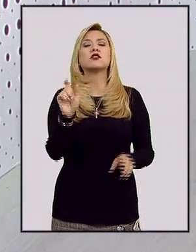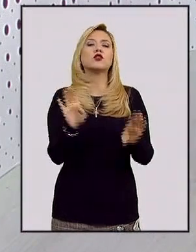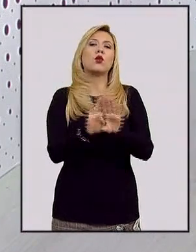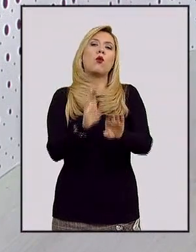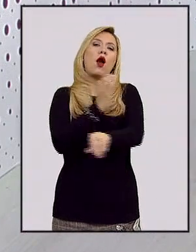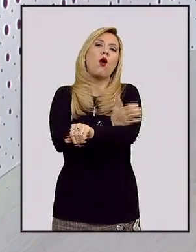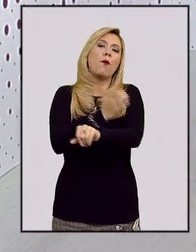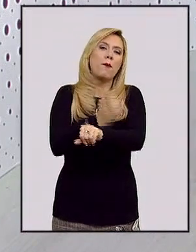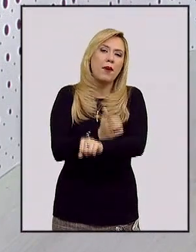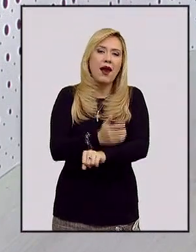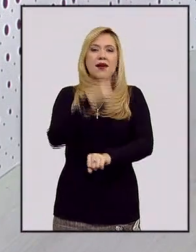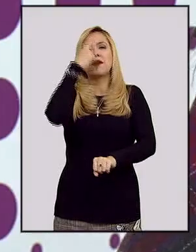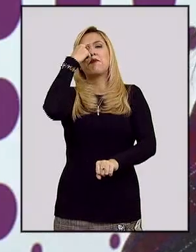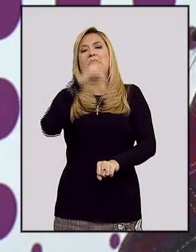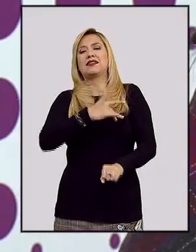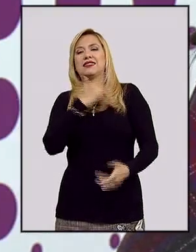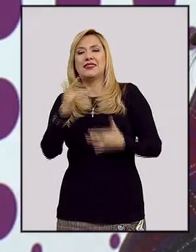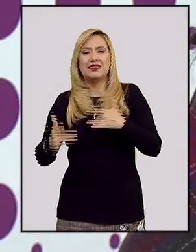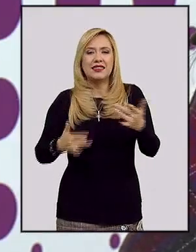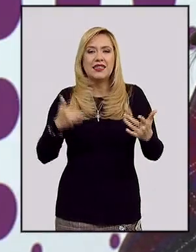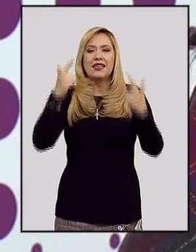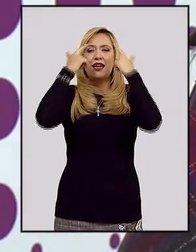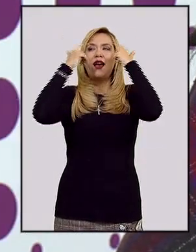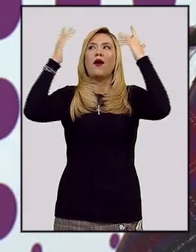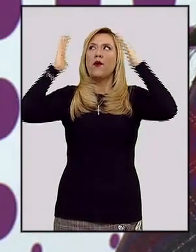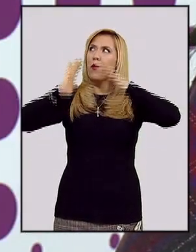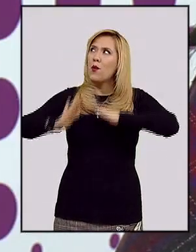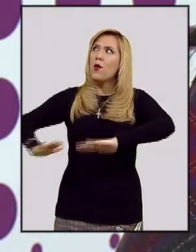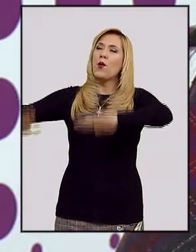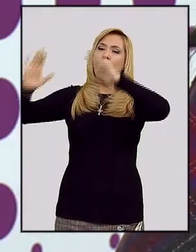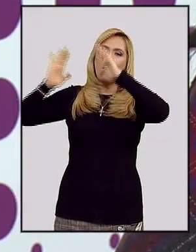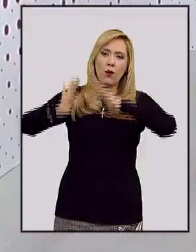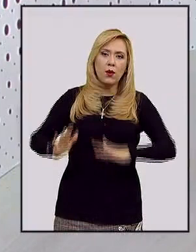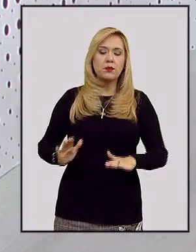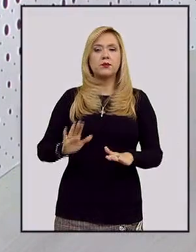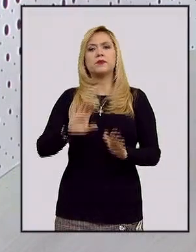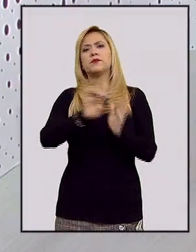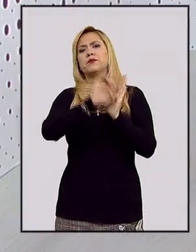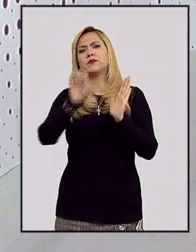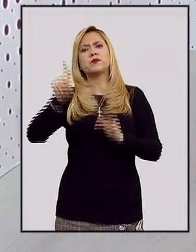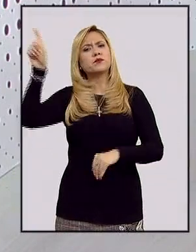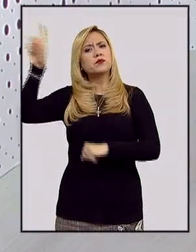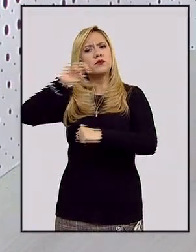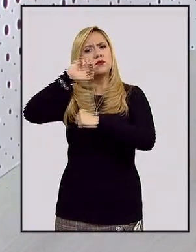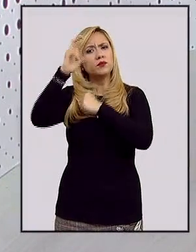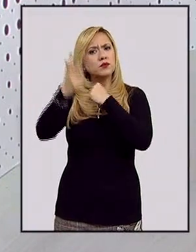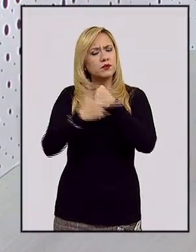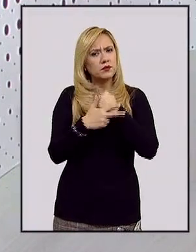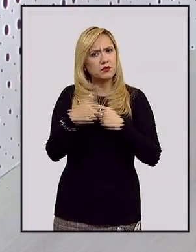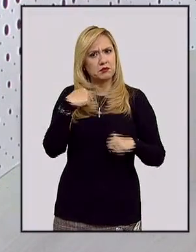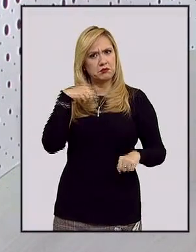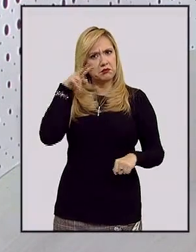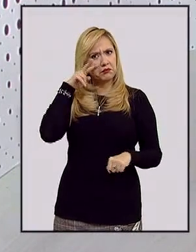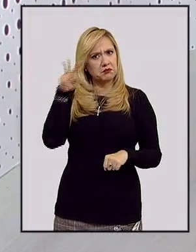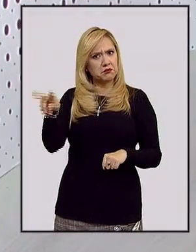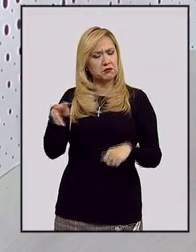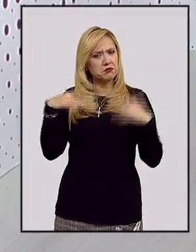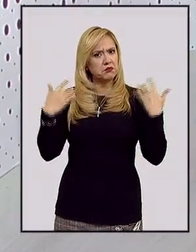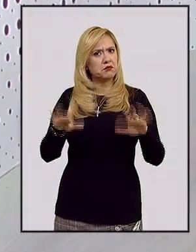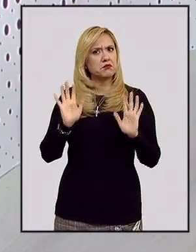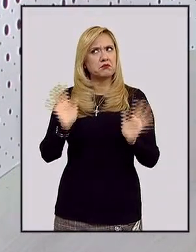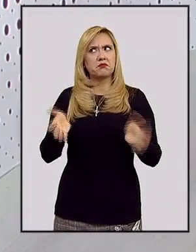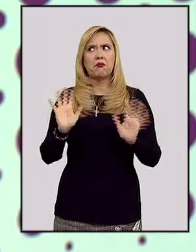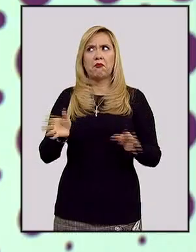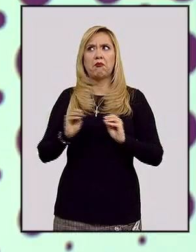cuestión emocional. Emocional, ok. Porque en países, por ejemplo, como en Europa, está muy popularizado,